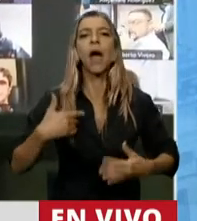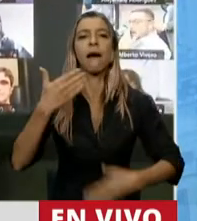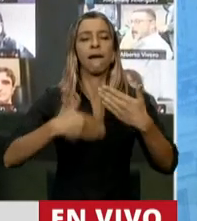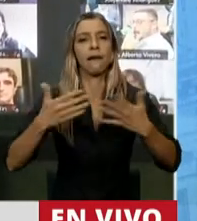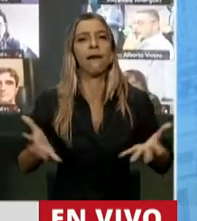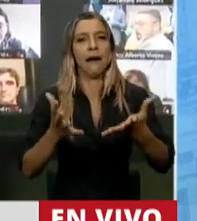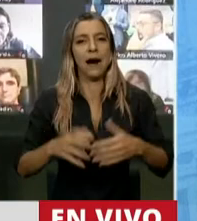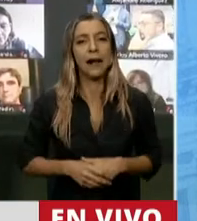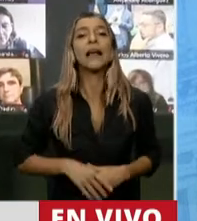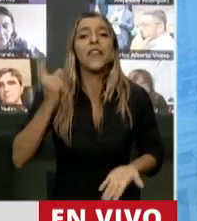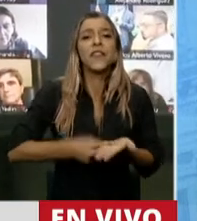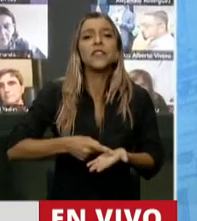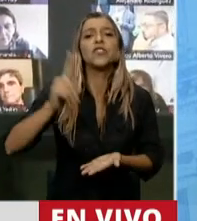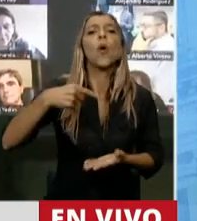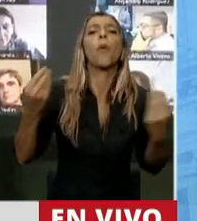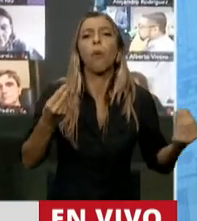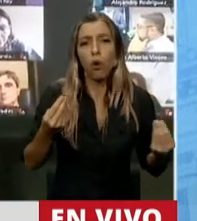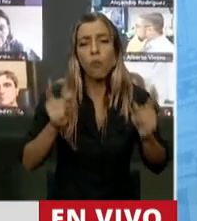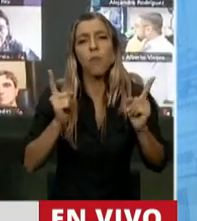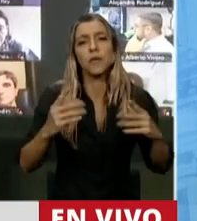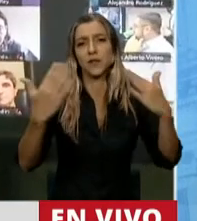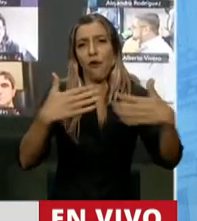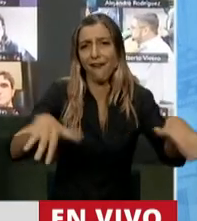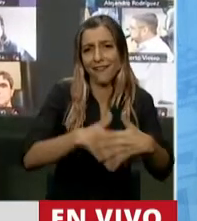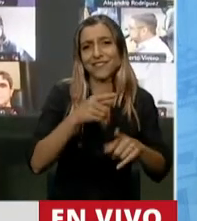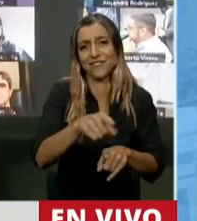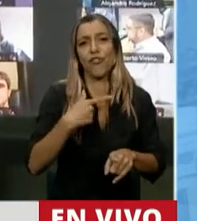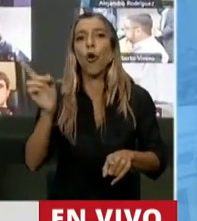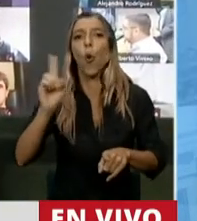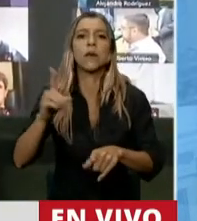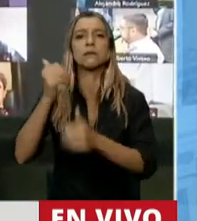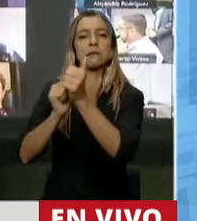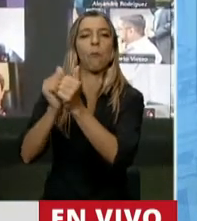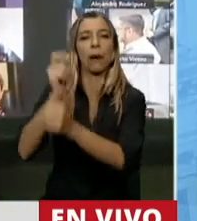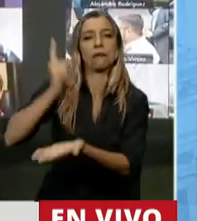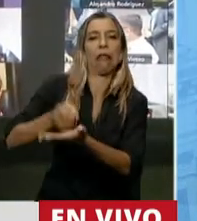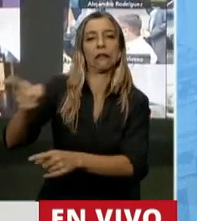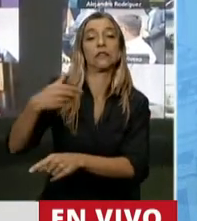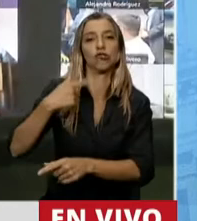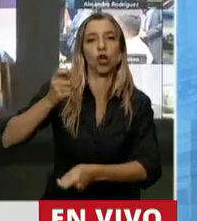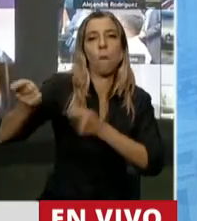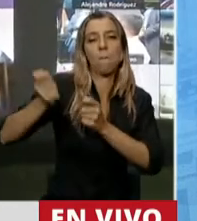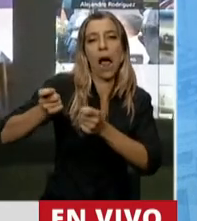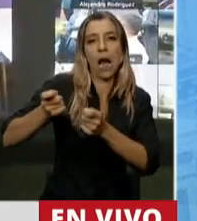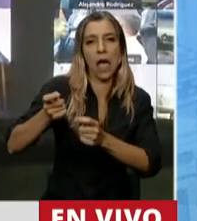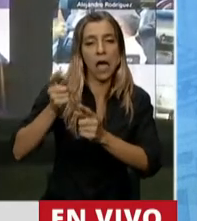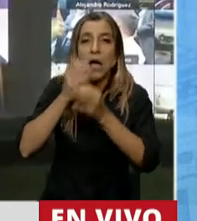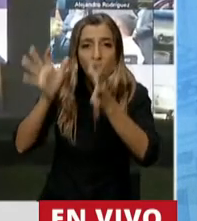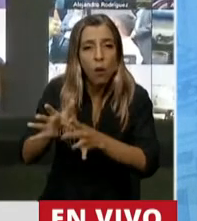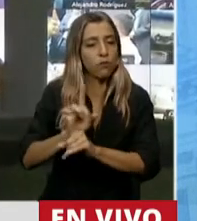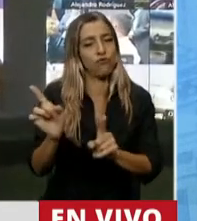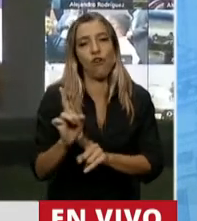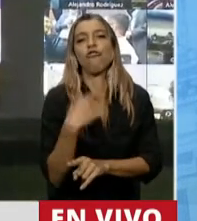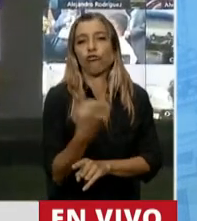tomarse en la Casa Rosada y no en la sede de alguna gran empresa? Cuando volvemos a defender la democracia... Ya